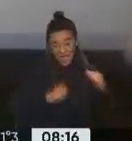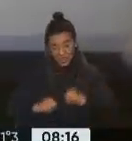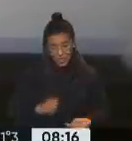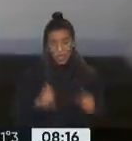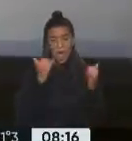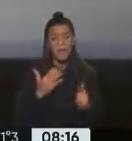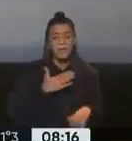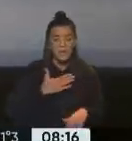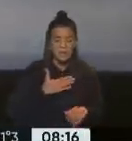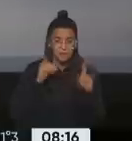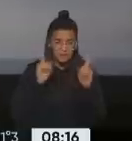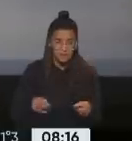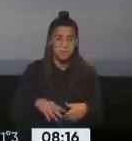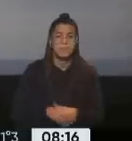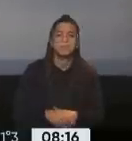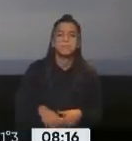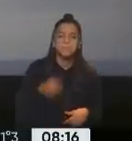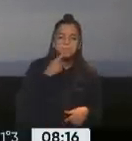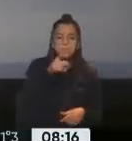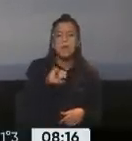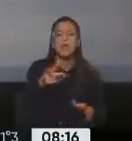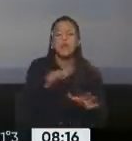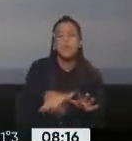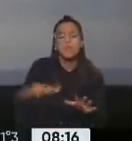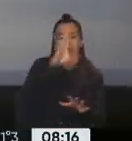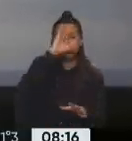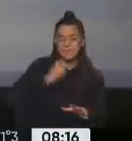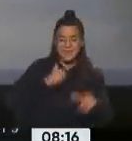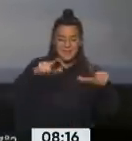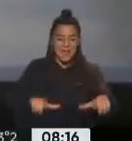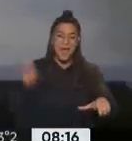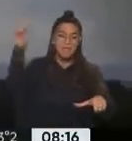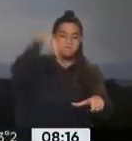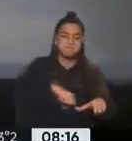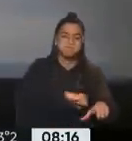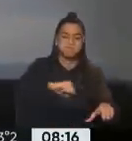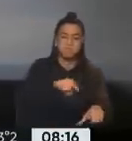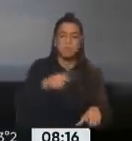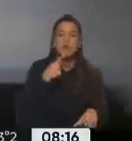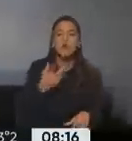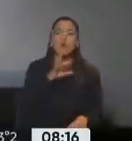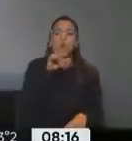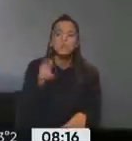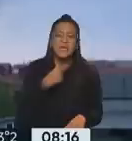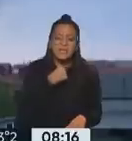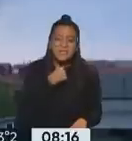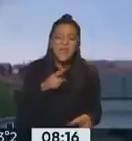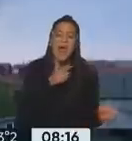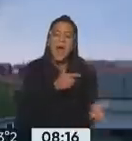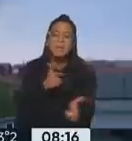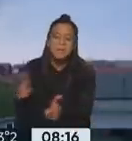también algunas víctimas civiles en instalaciones militares porque que quiere rusia es precisamente destruir el armamento